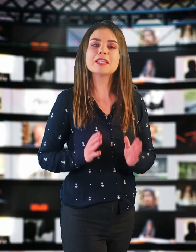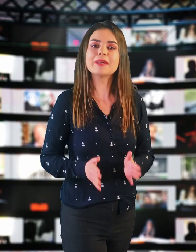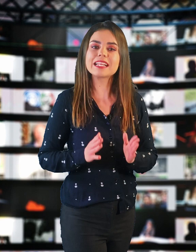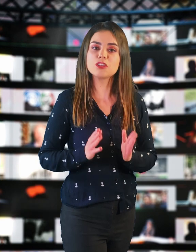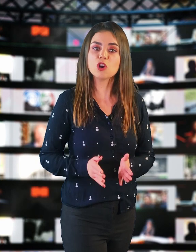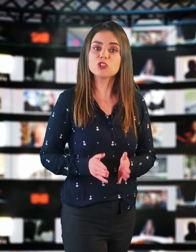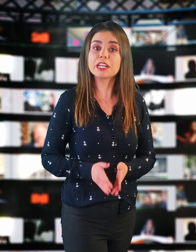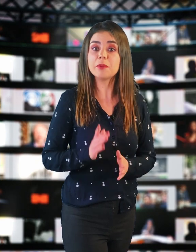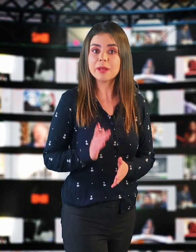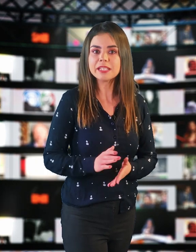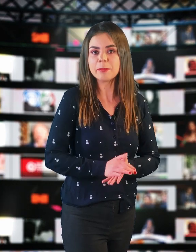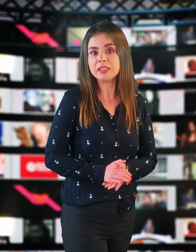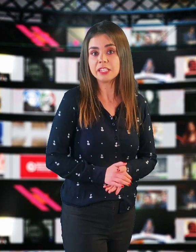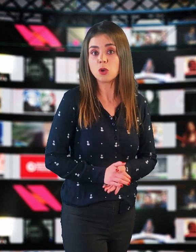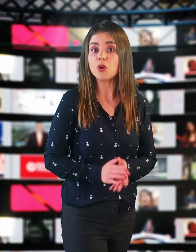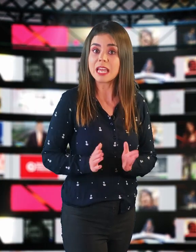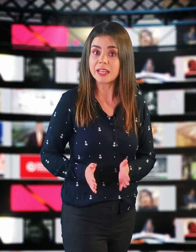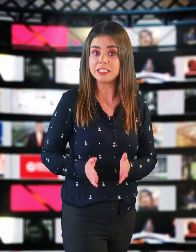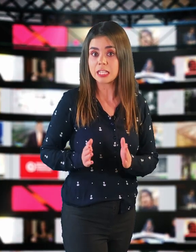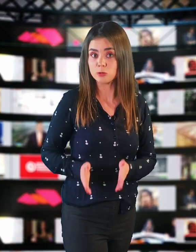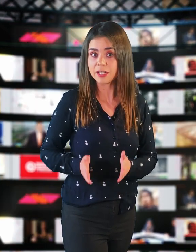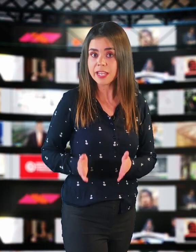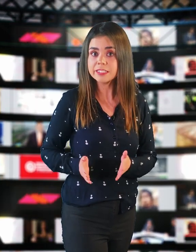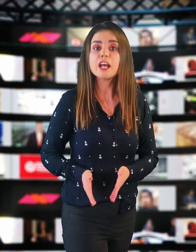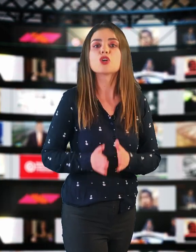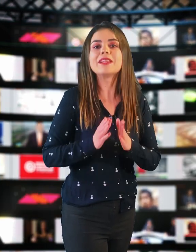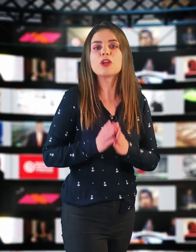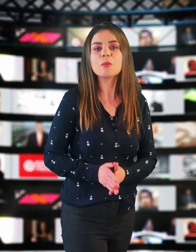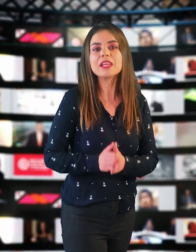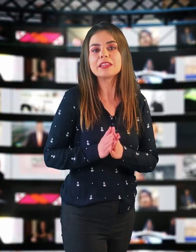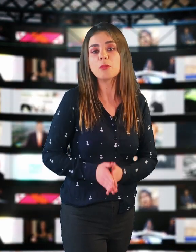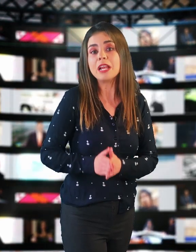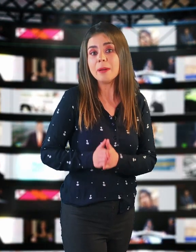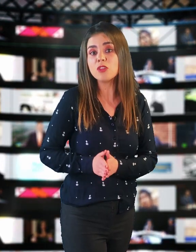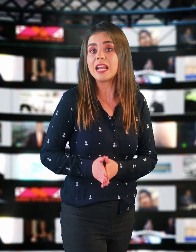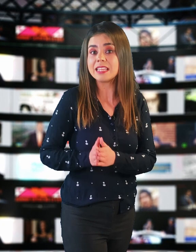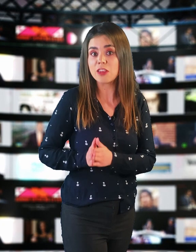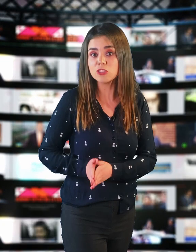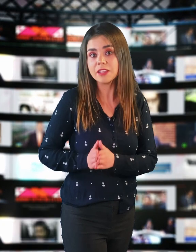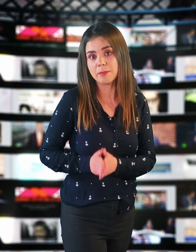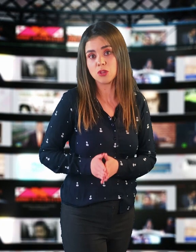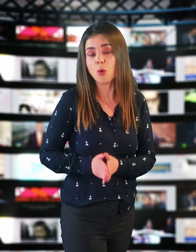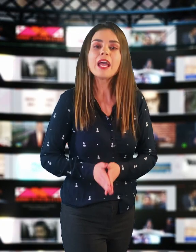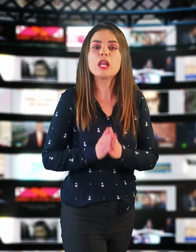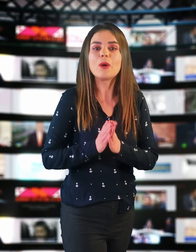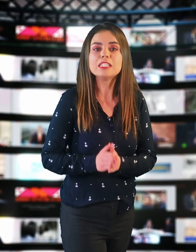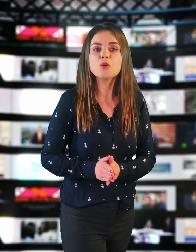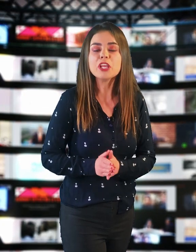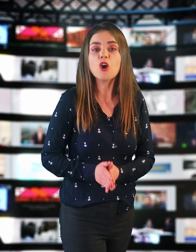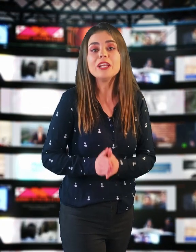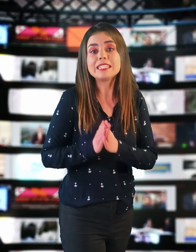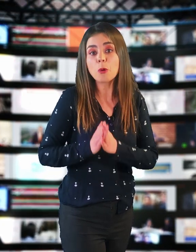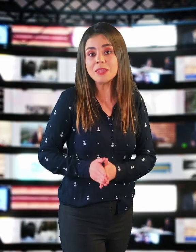La semana pasada se dio a conocer el primer dictamen técnico y análisis causa-raíz sobre el derrumbe del tramo elevado de la línea 12 del metro, el cual